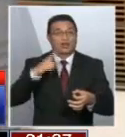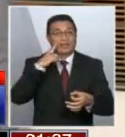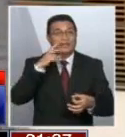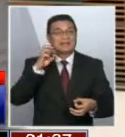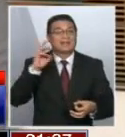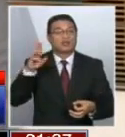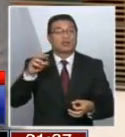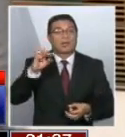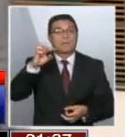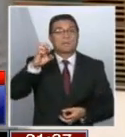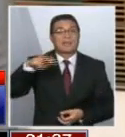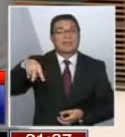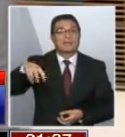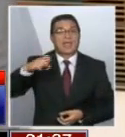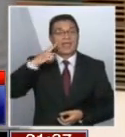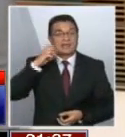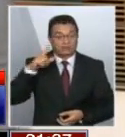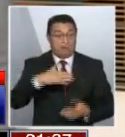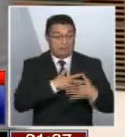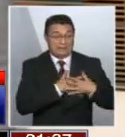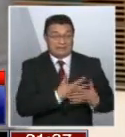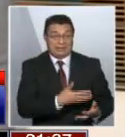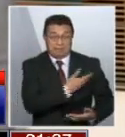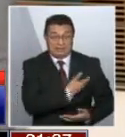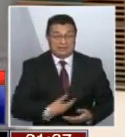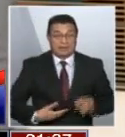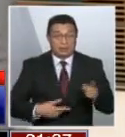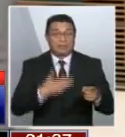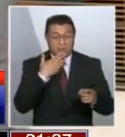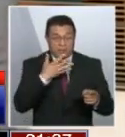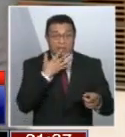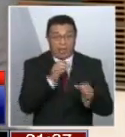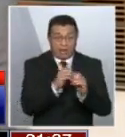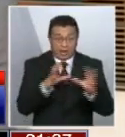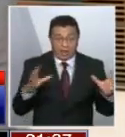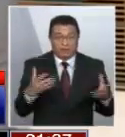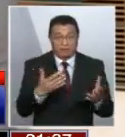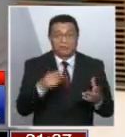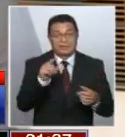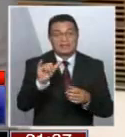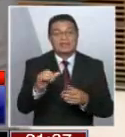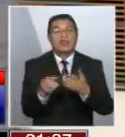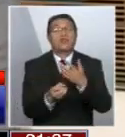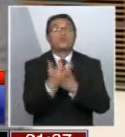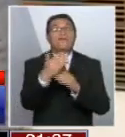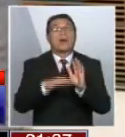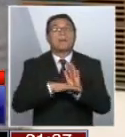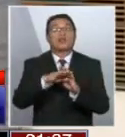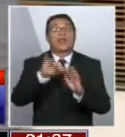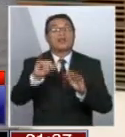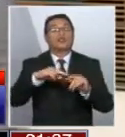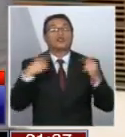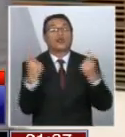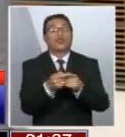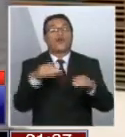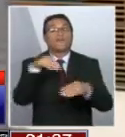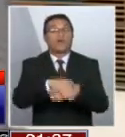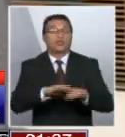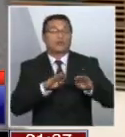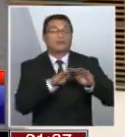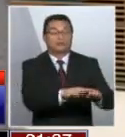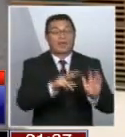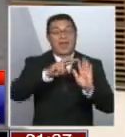Peñalillo, pero la presidenta también fue explícita al respecto, y de la nueva mayoría y de los que votamos a favor de la